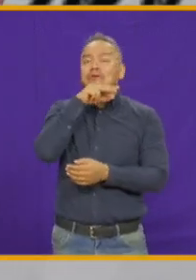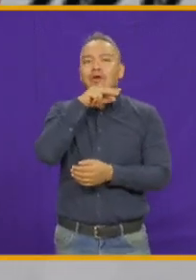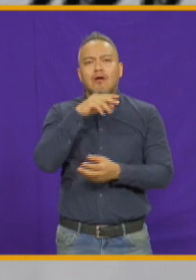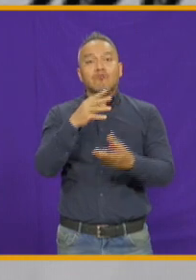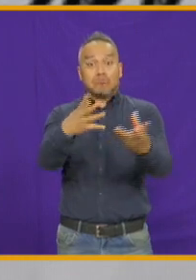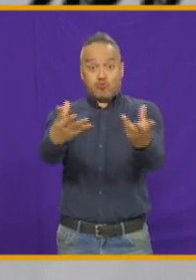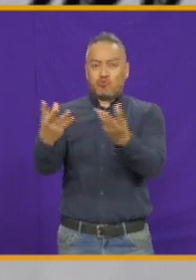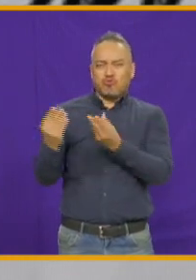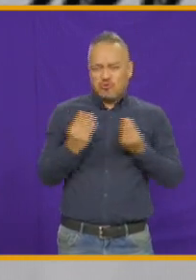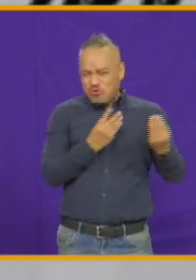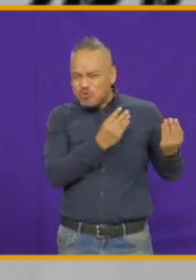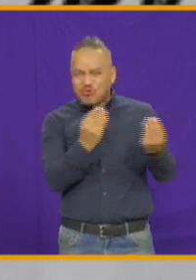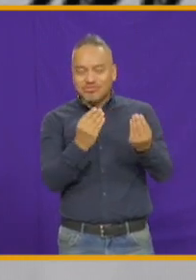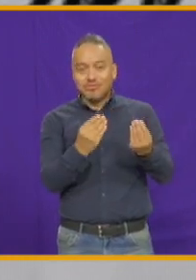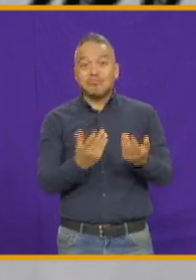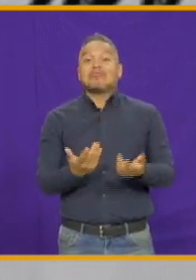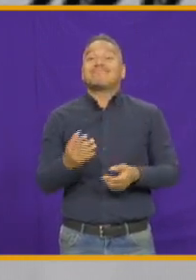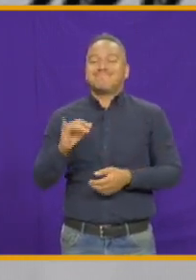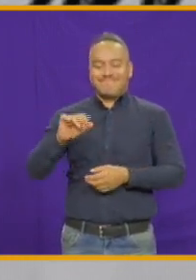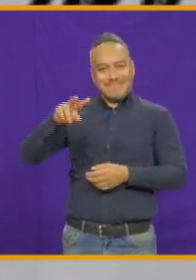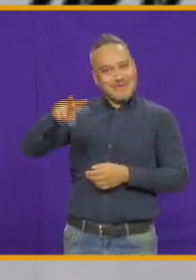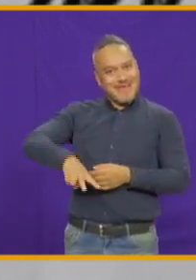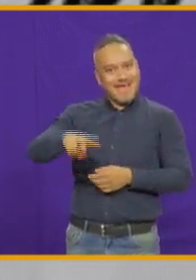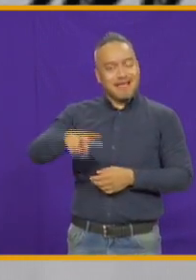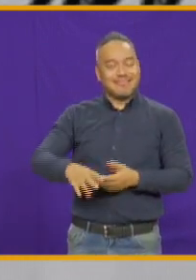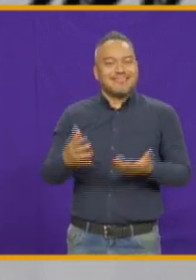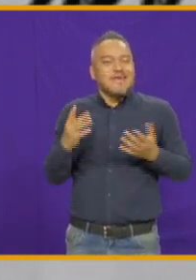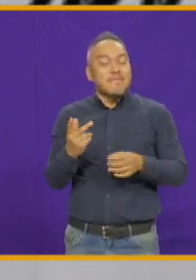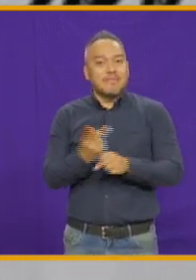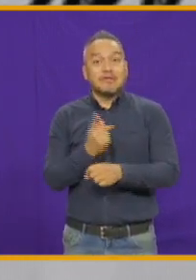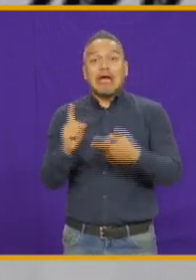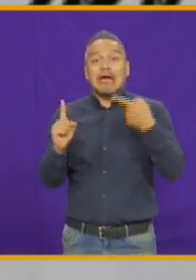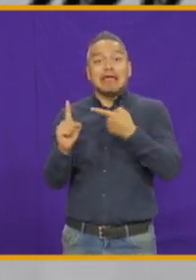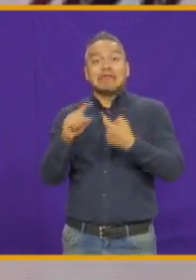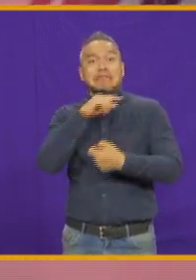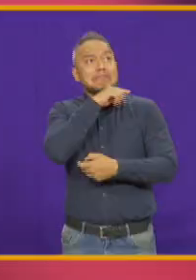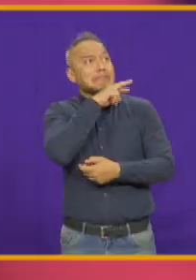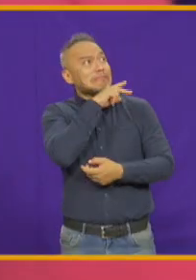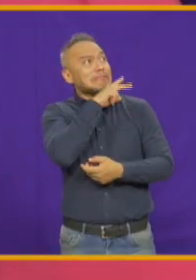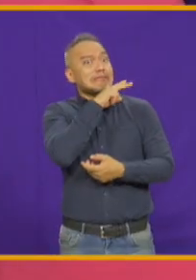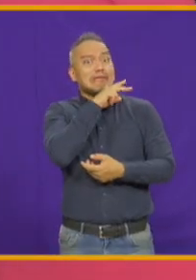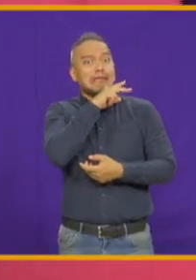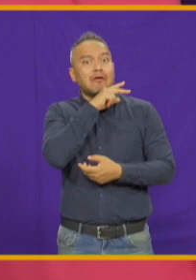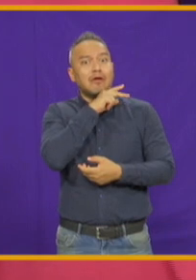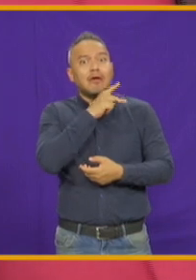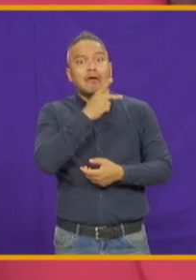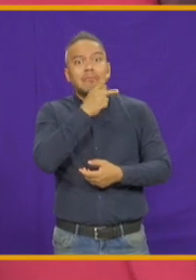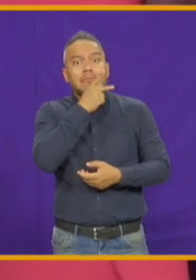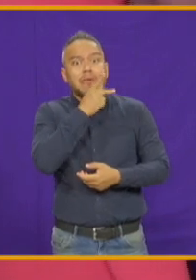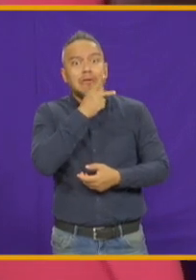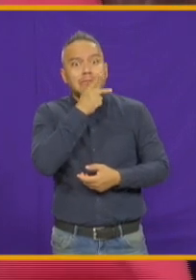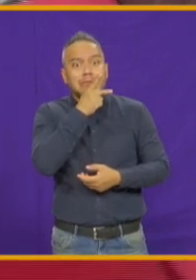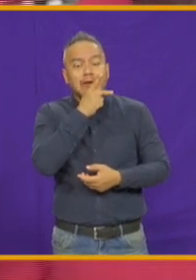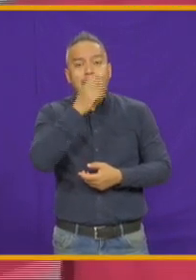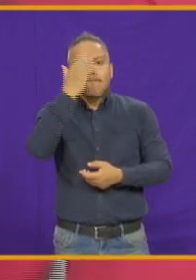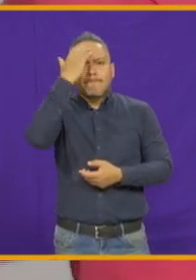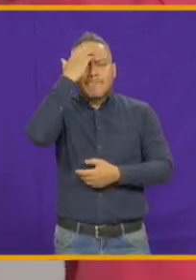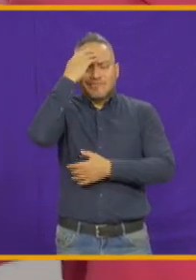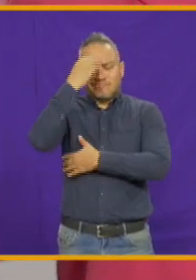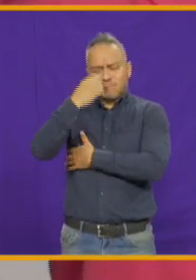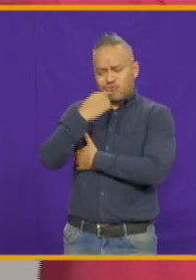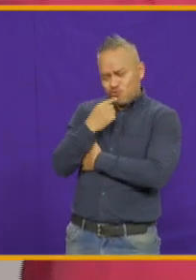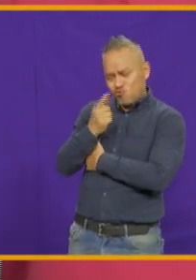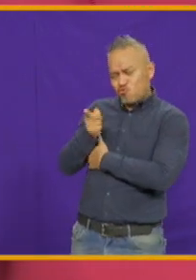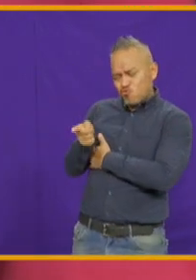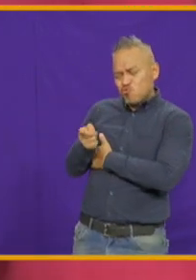un montón de cosas resulta que le preocupa tanto que sus papás se inventaron una manera de que